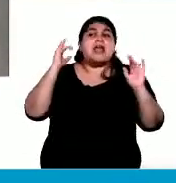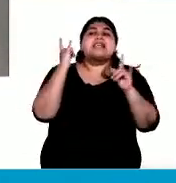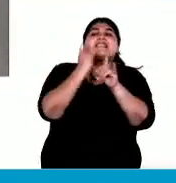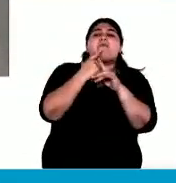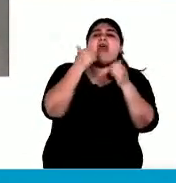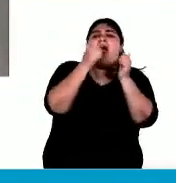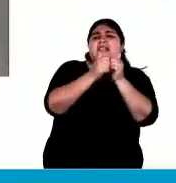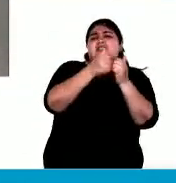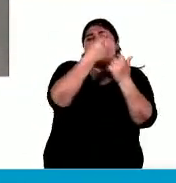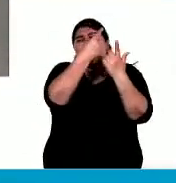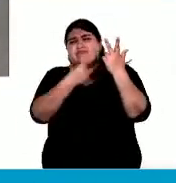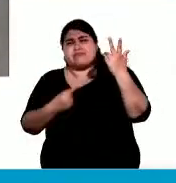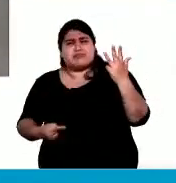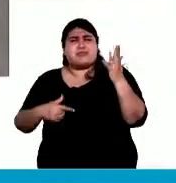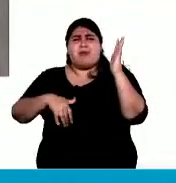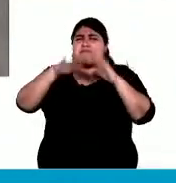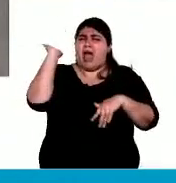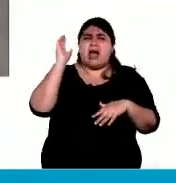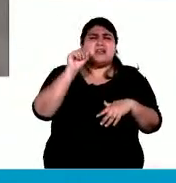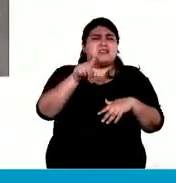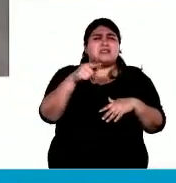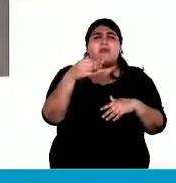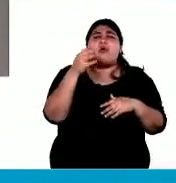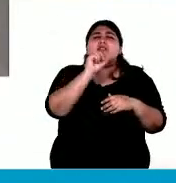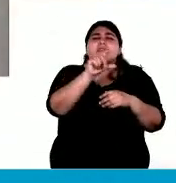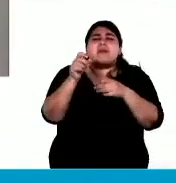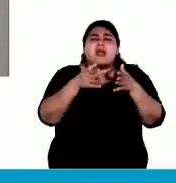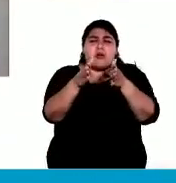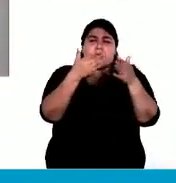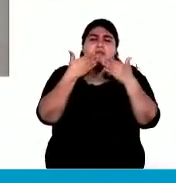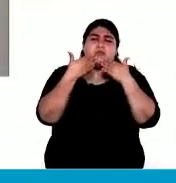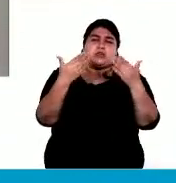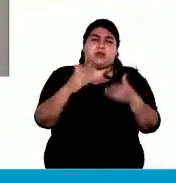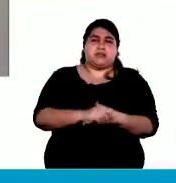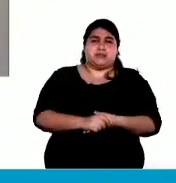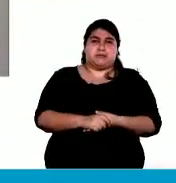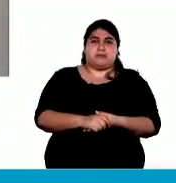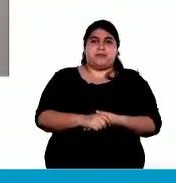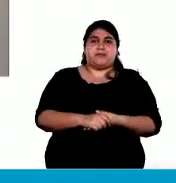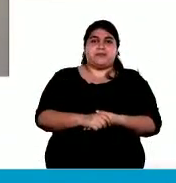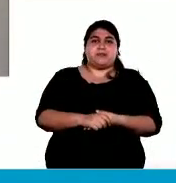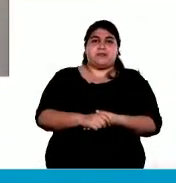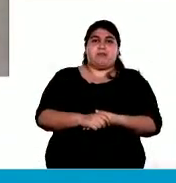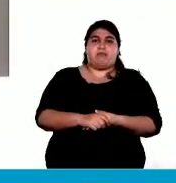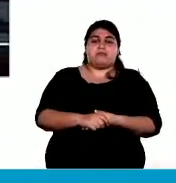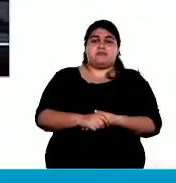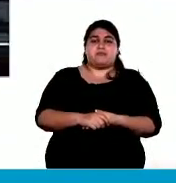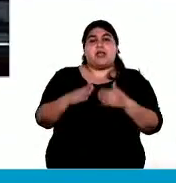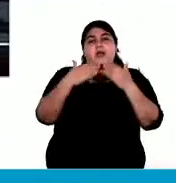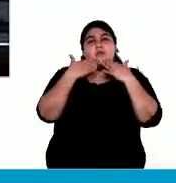de ejemplos de lo mal que se termina cuando se toman estos caminos. Muchas gracias. Gracias, diputada.